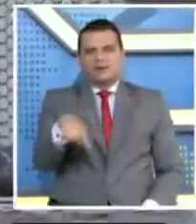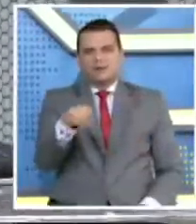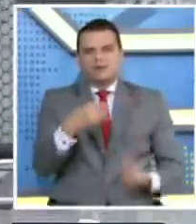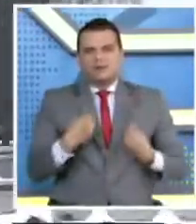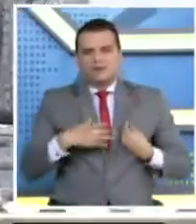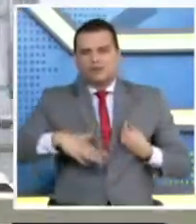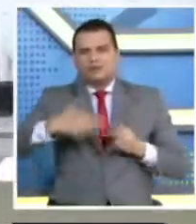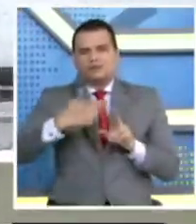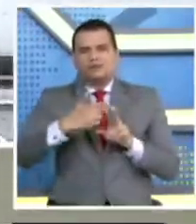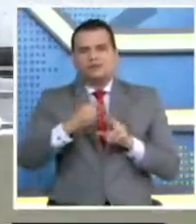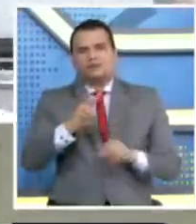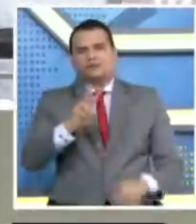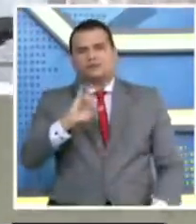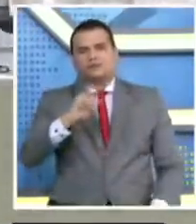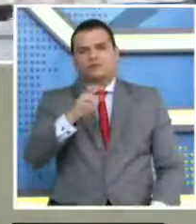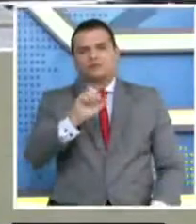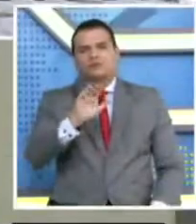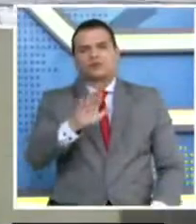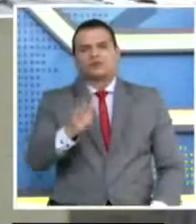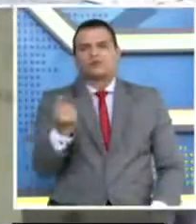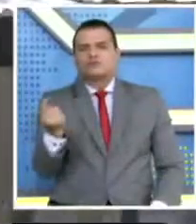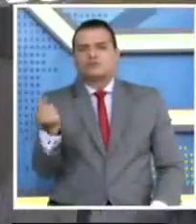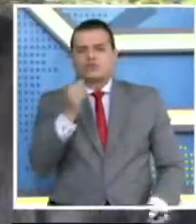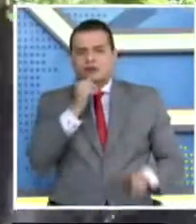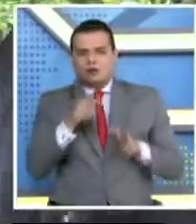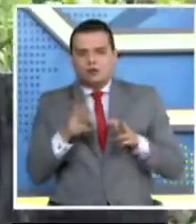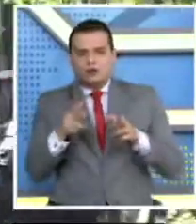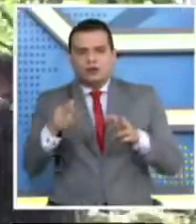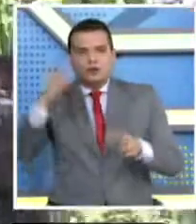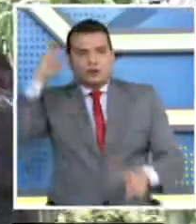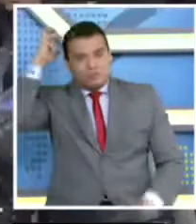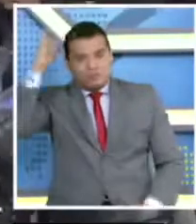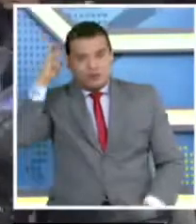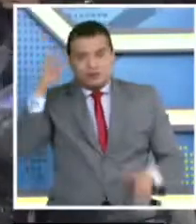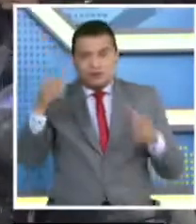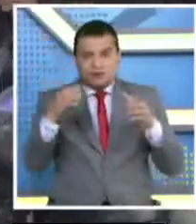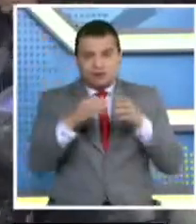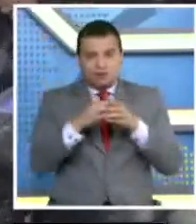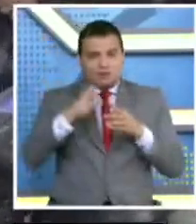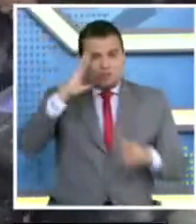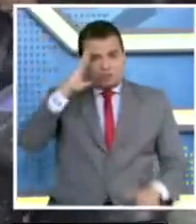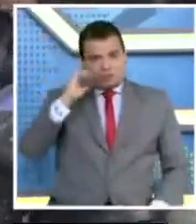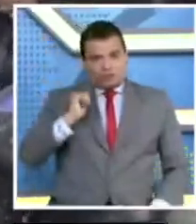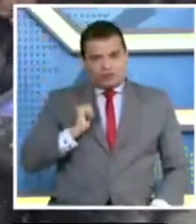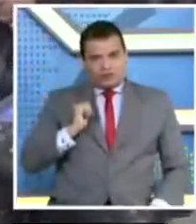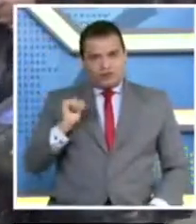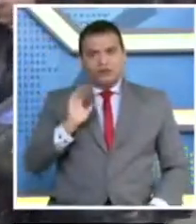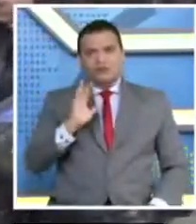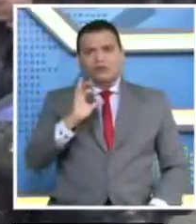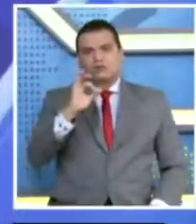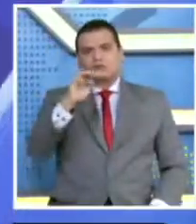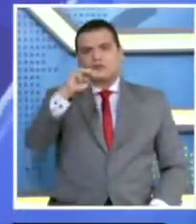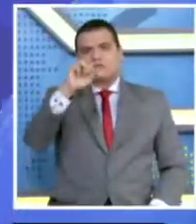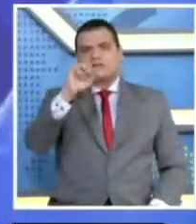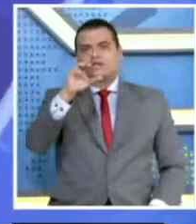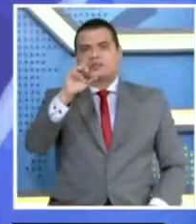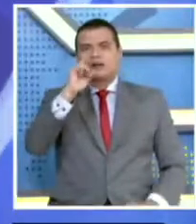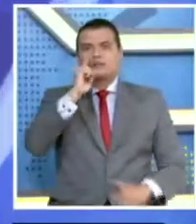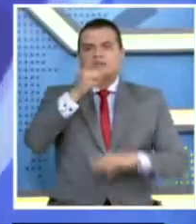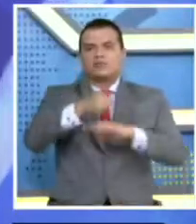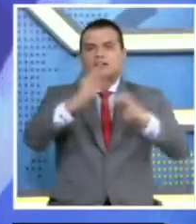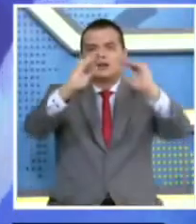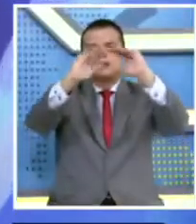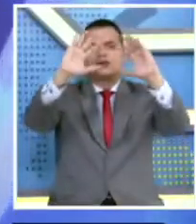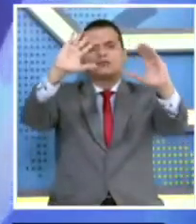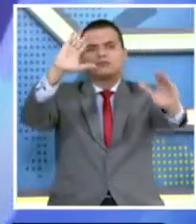Cali, cerca al río Pance. Hoy 5 casas fueron derribadas por miembros del SMAT y la fuerza pública acatando una orden judicial. Sin embargo, en medio